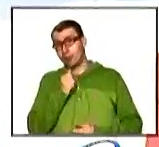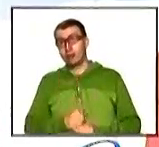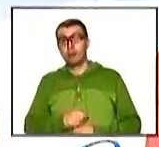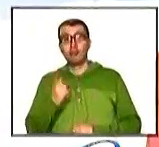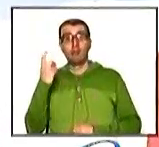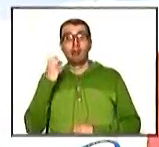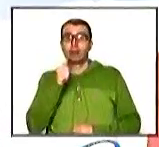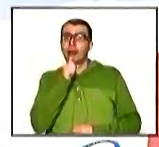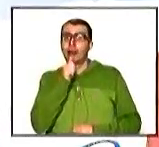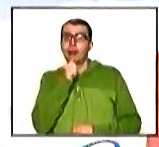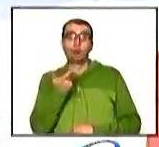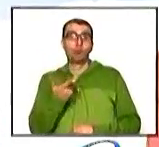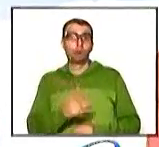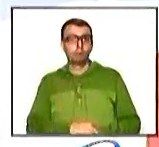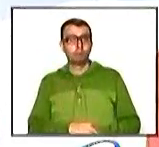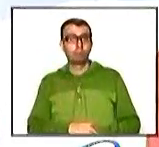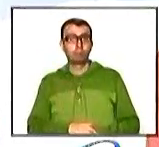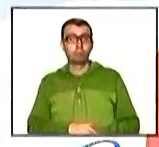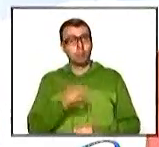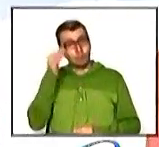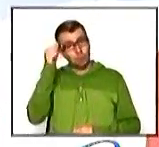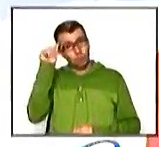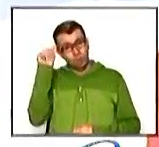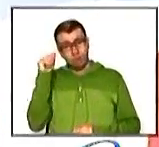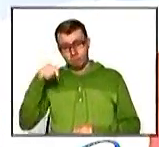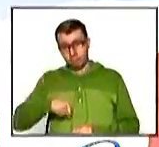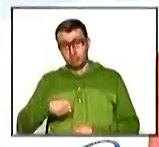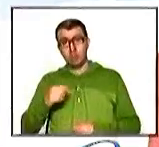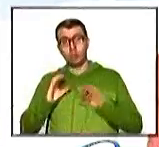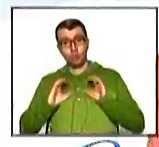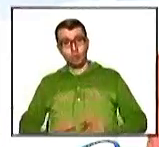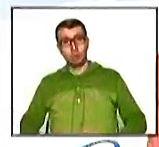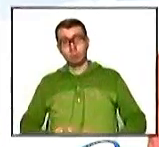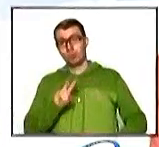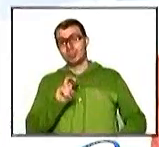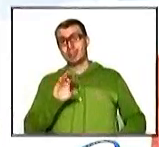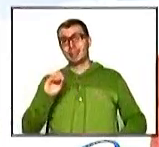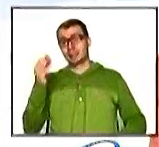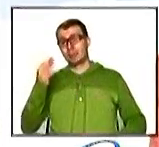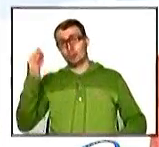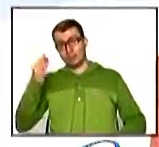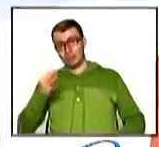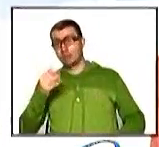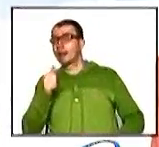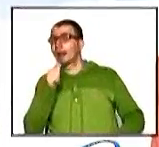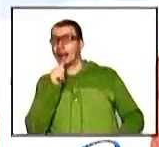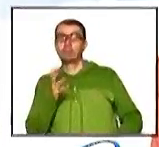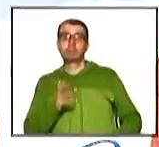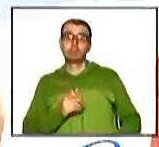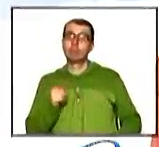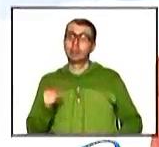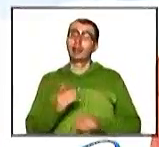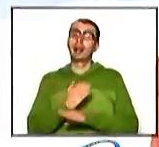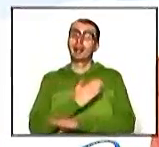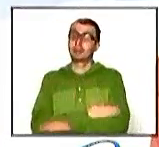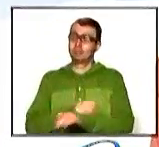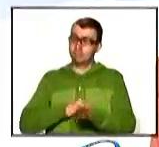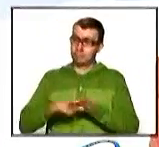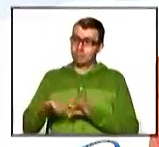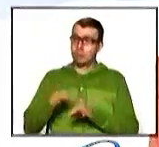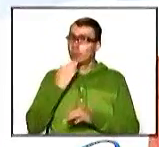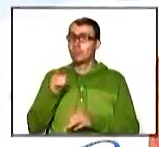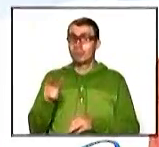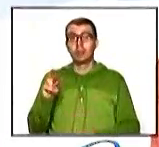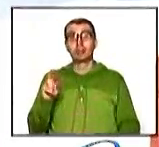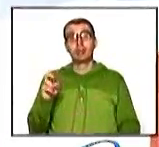líquido. Recuerden que el 70% de nosotros es agua, entonces hay que tomar líquido. Ahorita hablaba del Revital, por ejemplo. Y